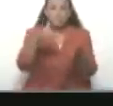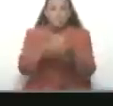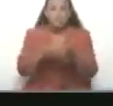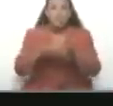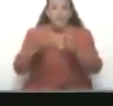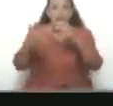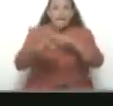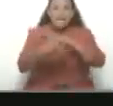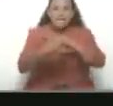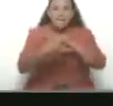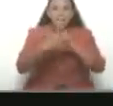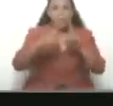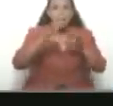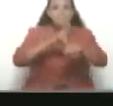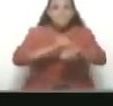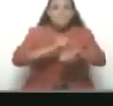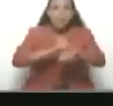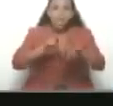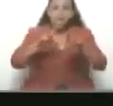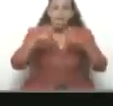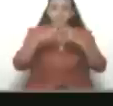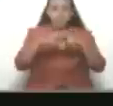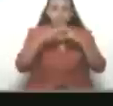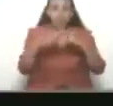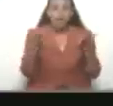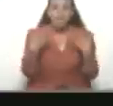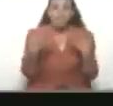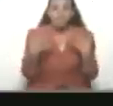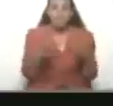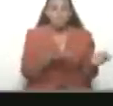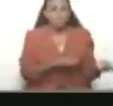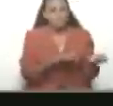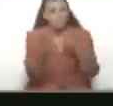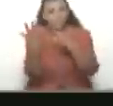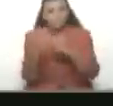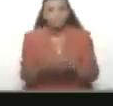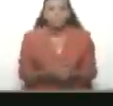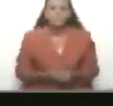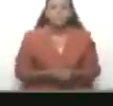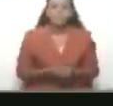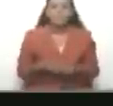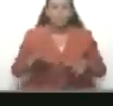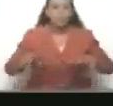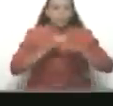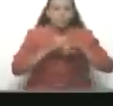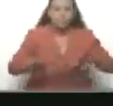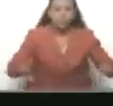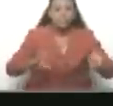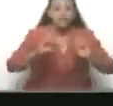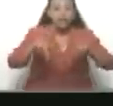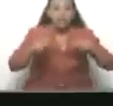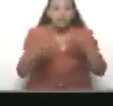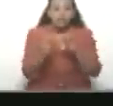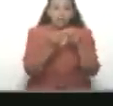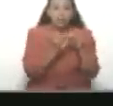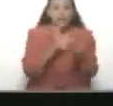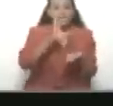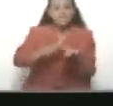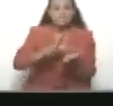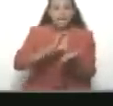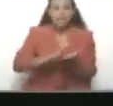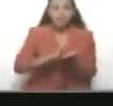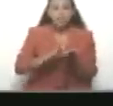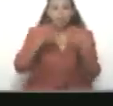quirúrgico en medio de la emergencia se rehabilitaron el centro de